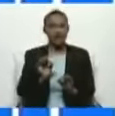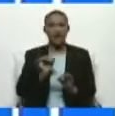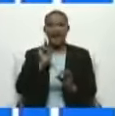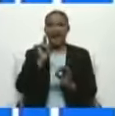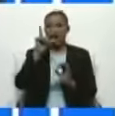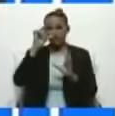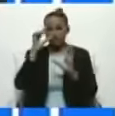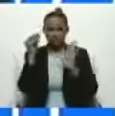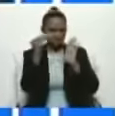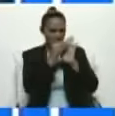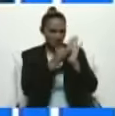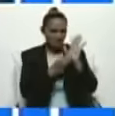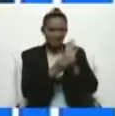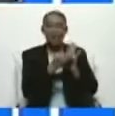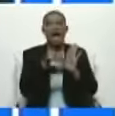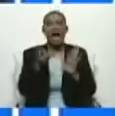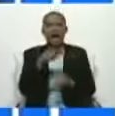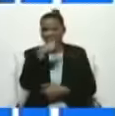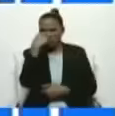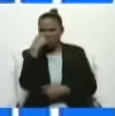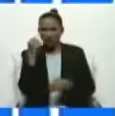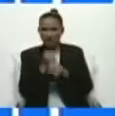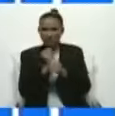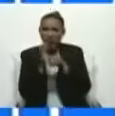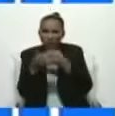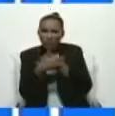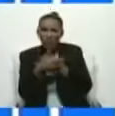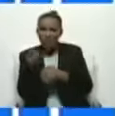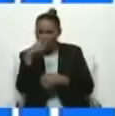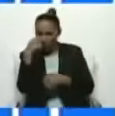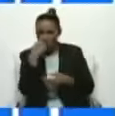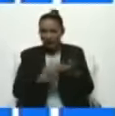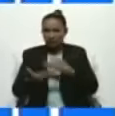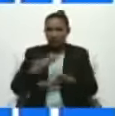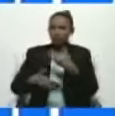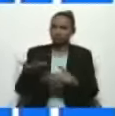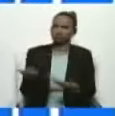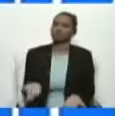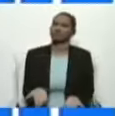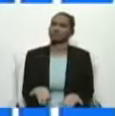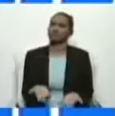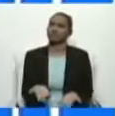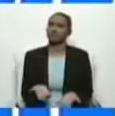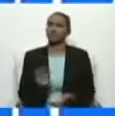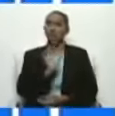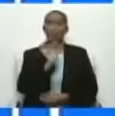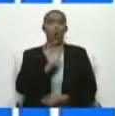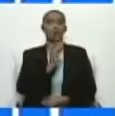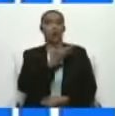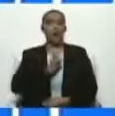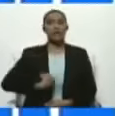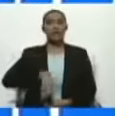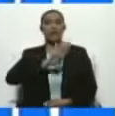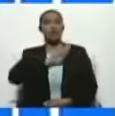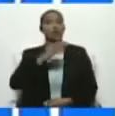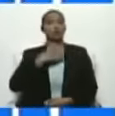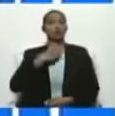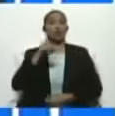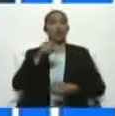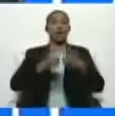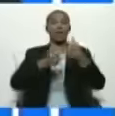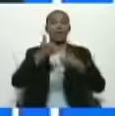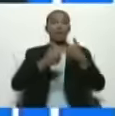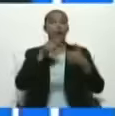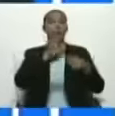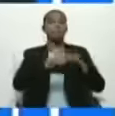narcotraficante, como es el caso del presidente López Obrador. Hasta esa hora ya llegaron. O que Claudia Sheinbaum no podía ser candidata porque era búlgara.